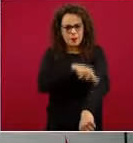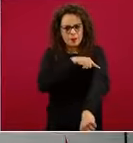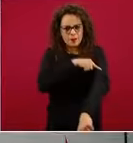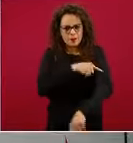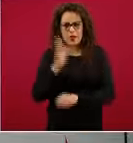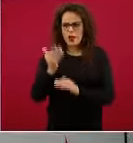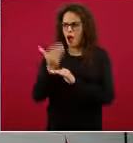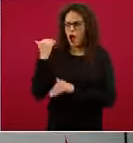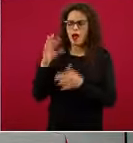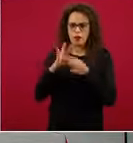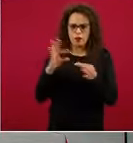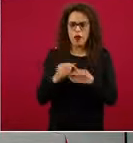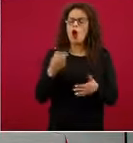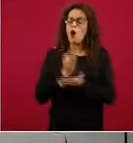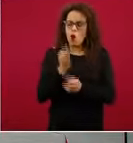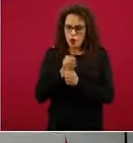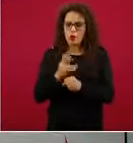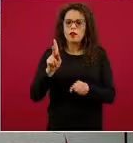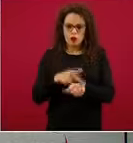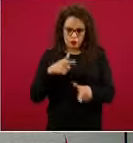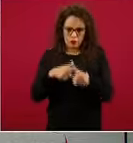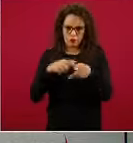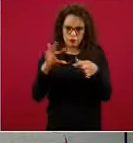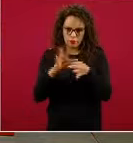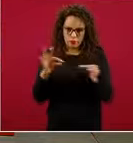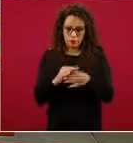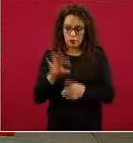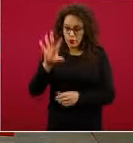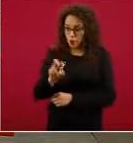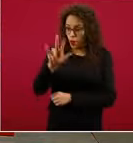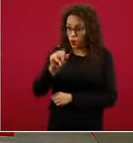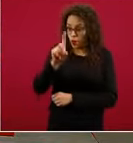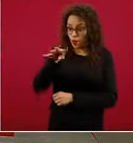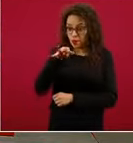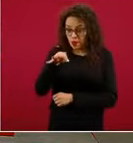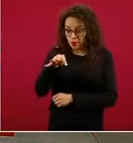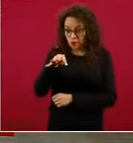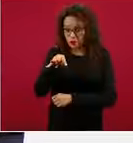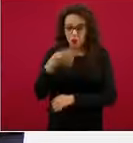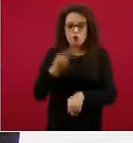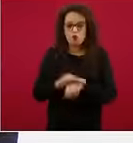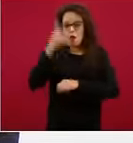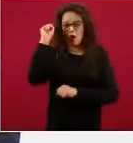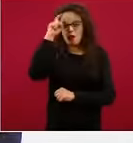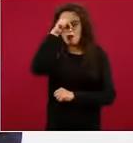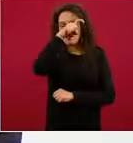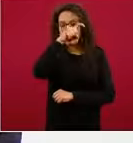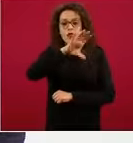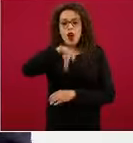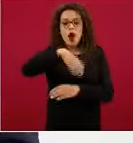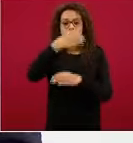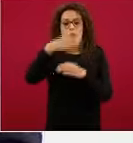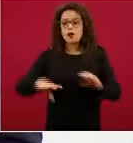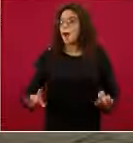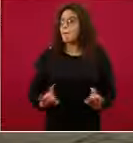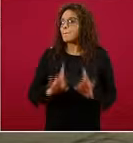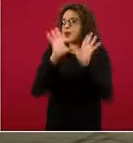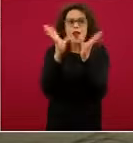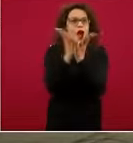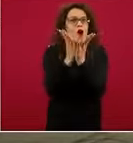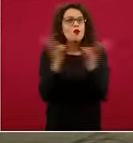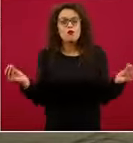mencionando. Difícilmente COVID-19 va a ser una enfermedad que termine súbitamente y que desaparezca de la